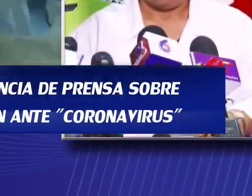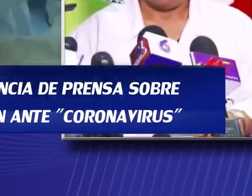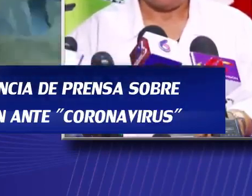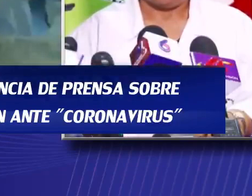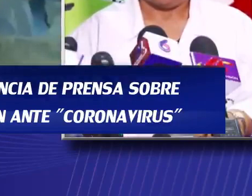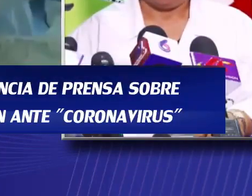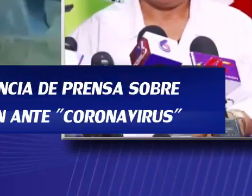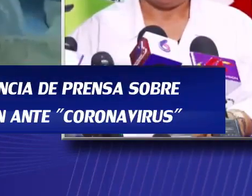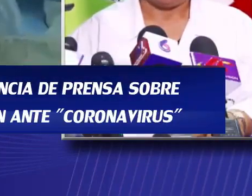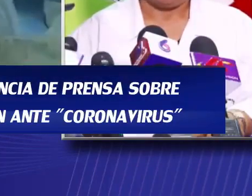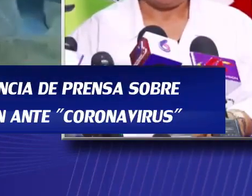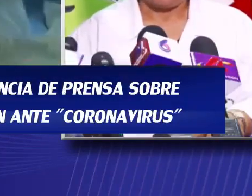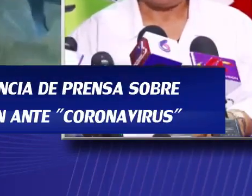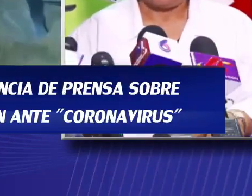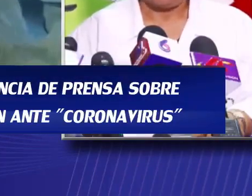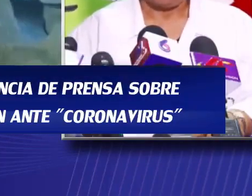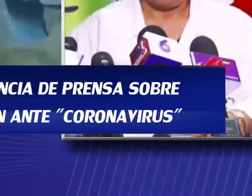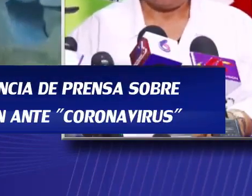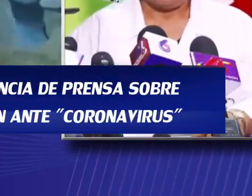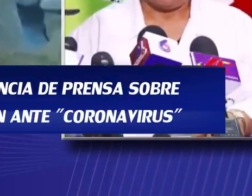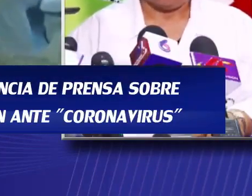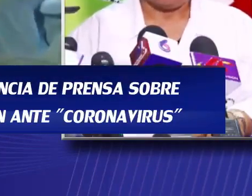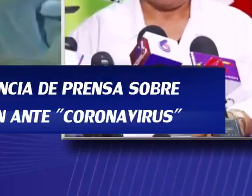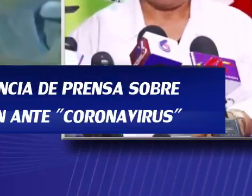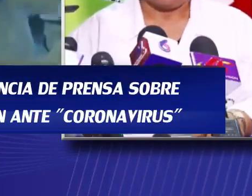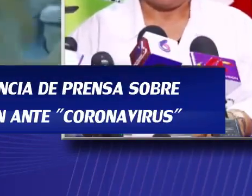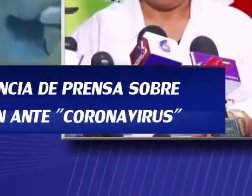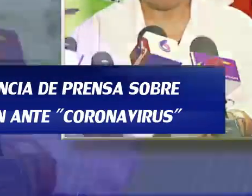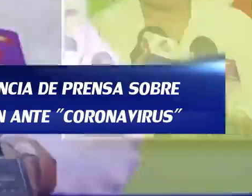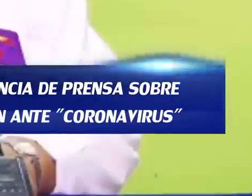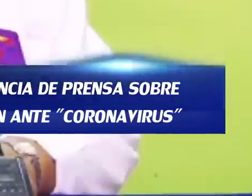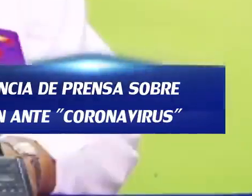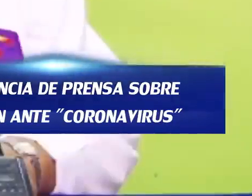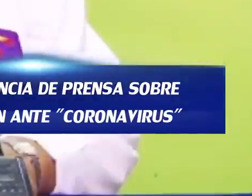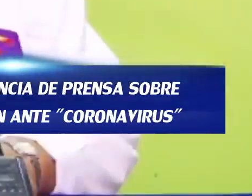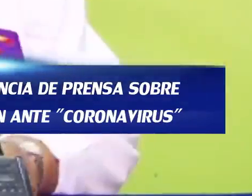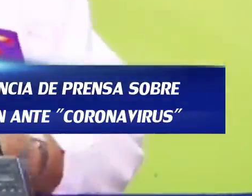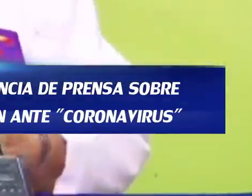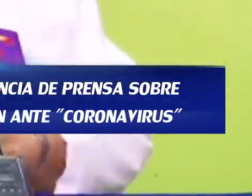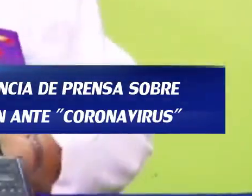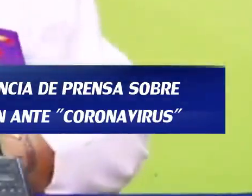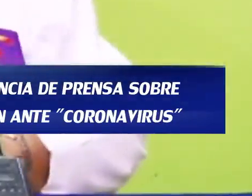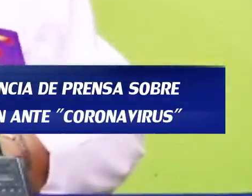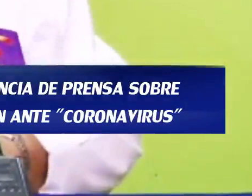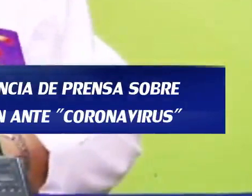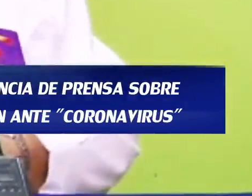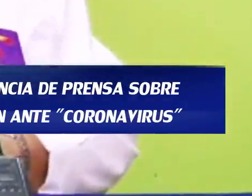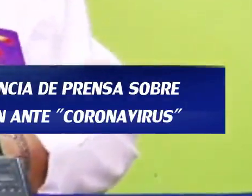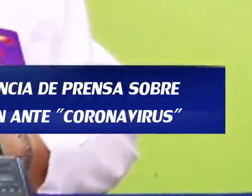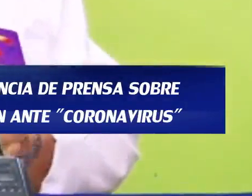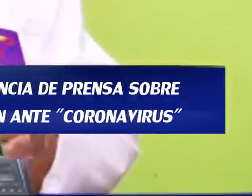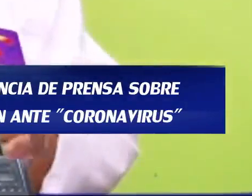la atención y el tratamiento correspondiente y evitar complicaciones. Muchas gracias.